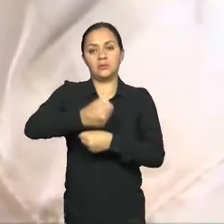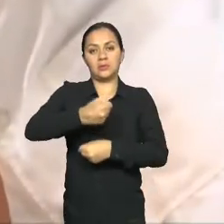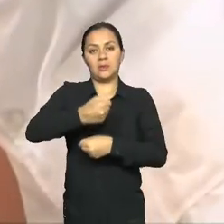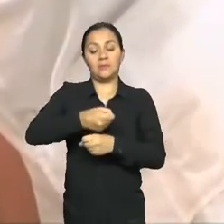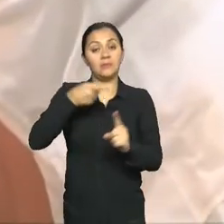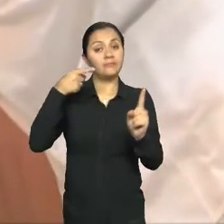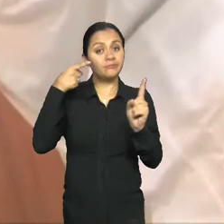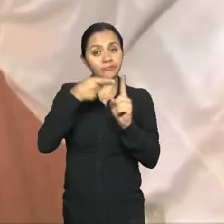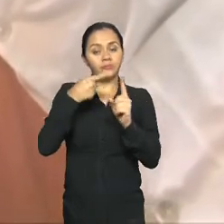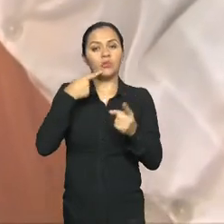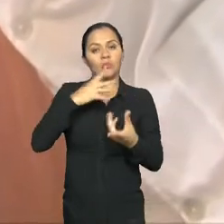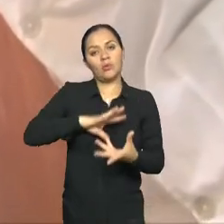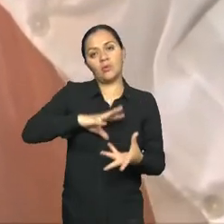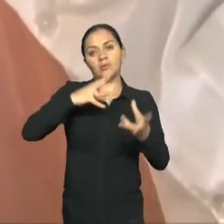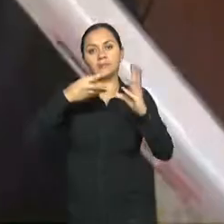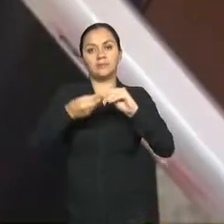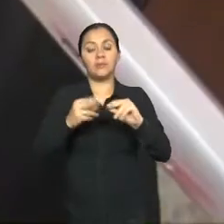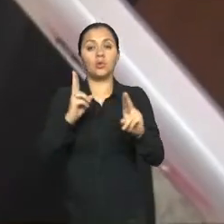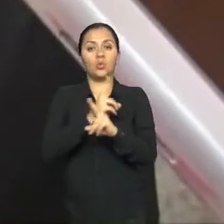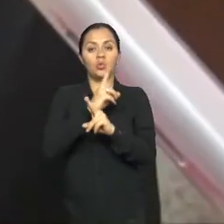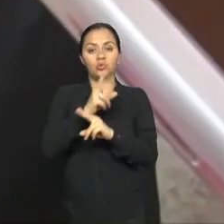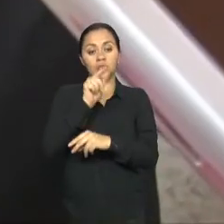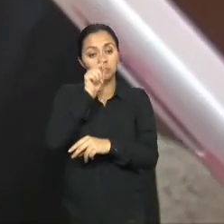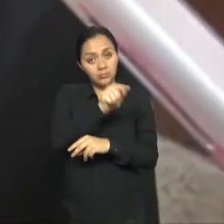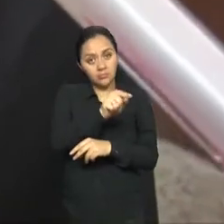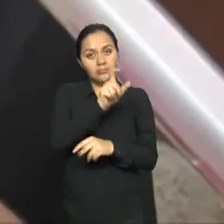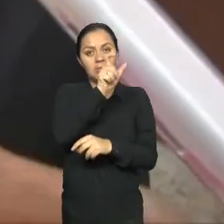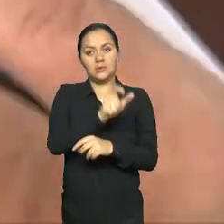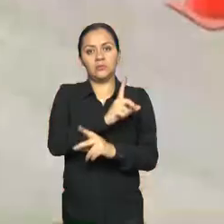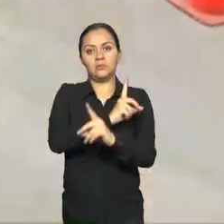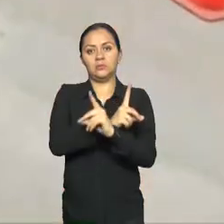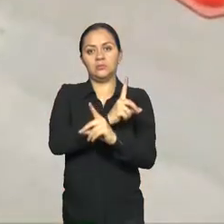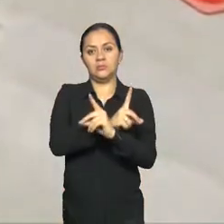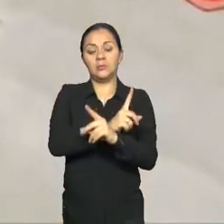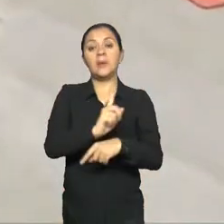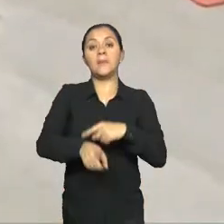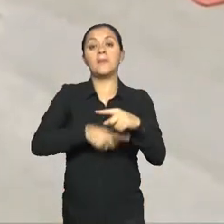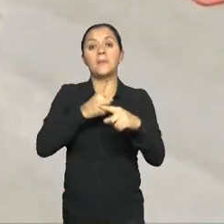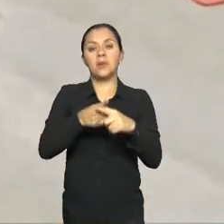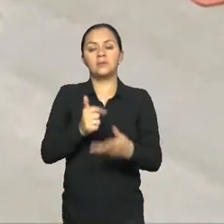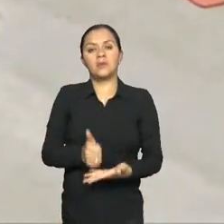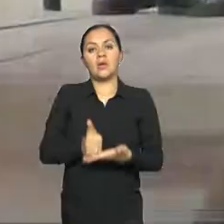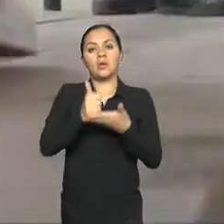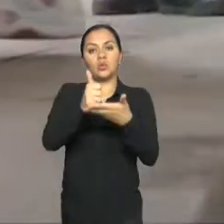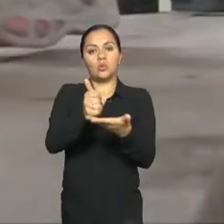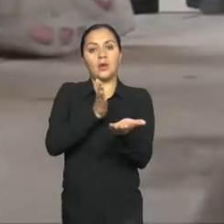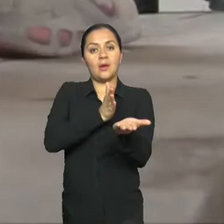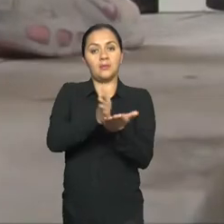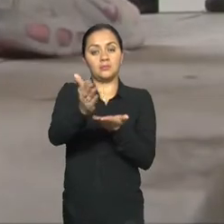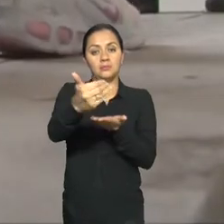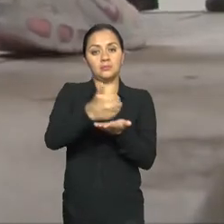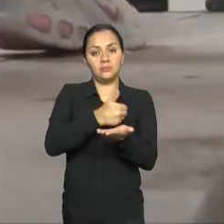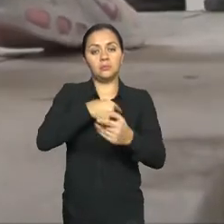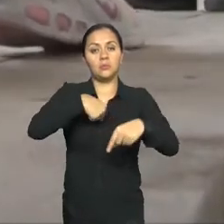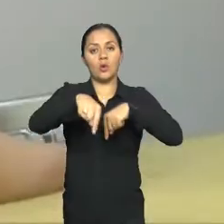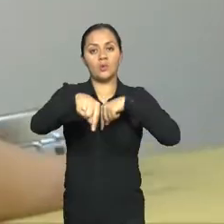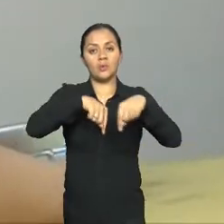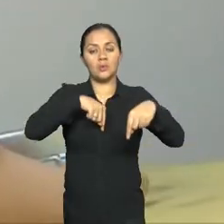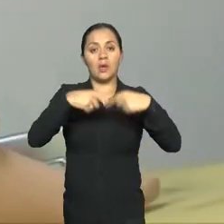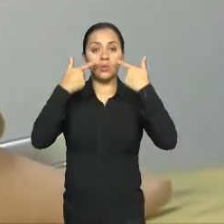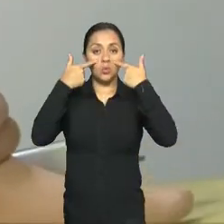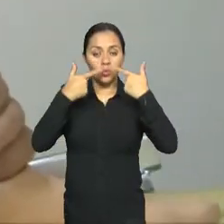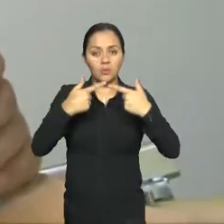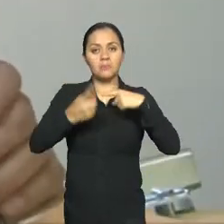especialmente diseñados y adaptados para ser usados por personas con discapacidad. Elementos de ayuda para la accesibilidad, movilidad,